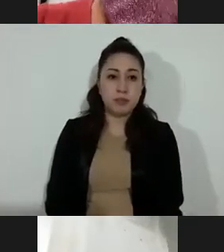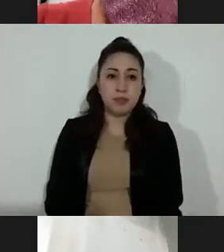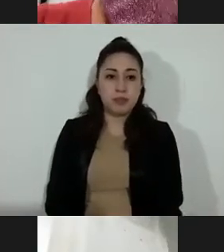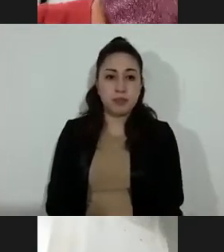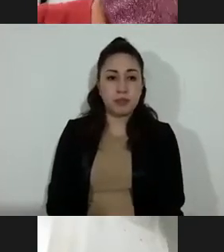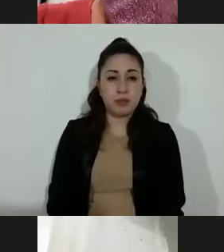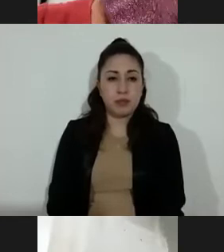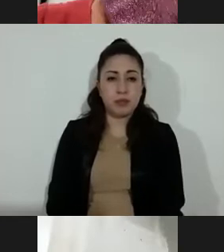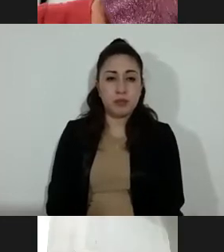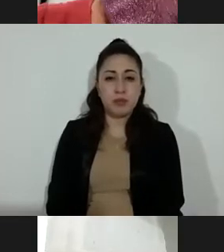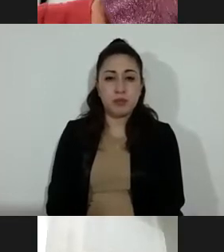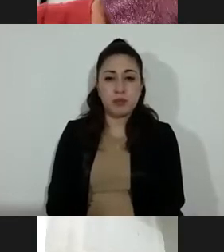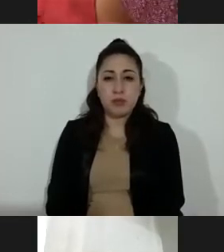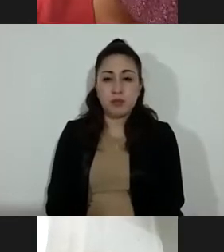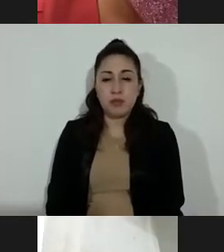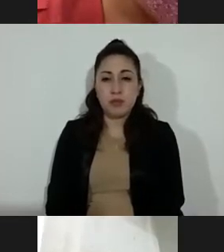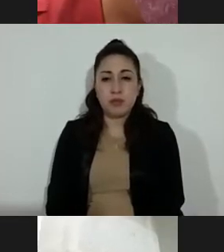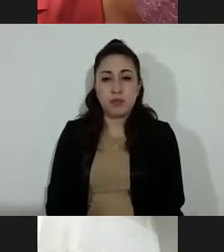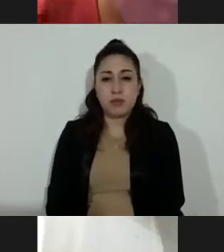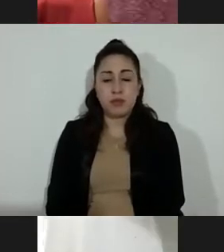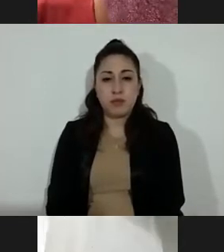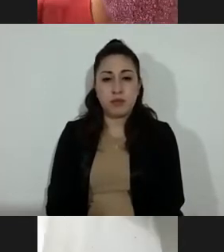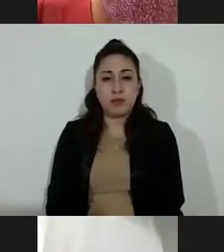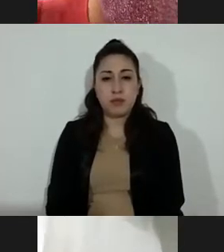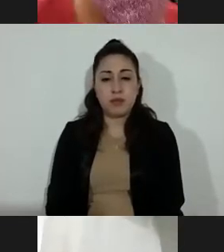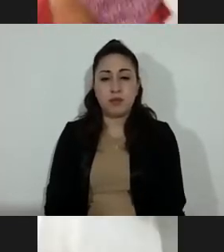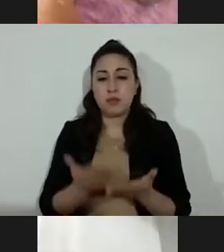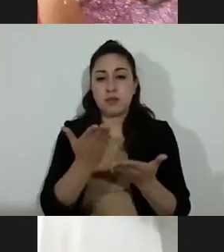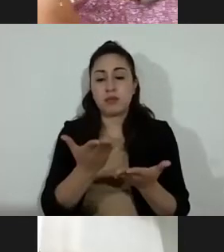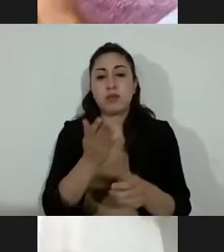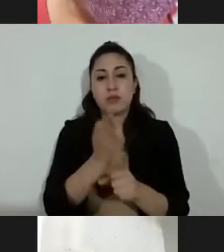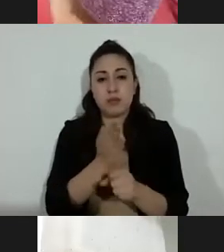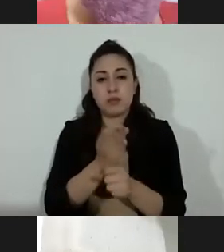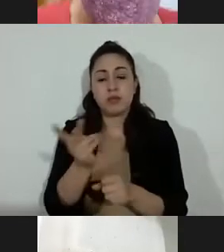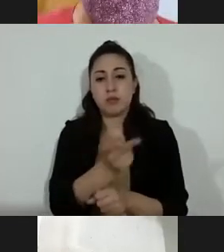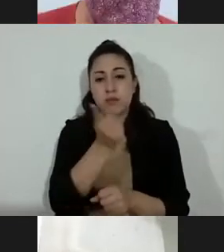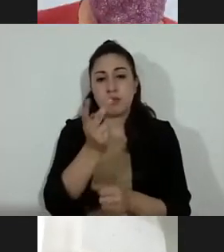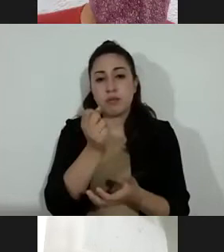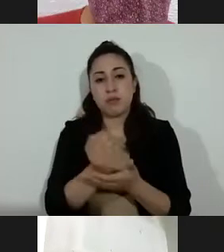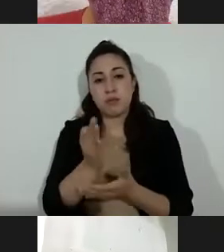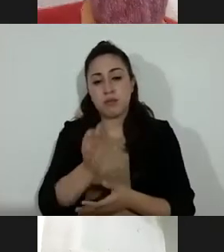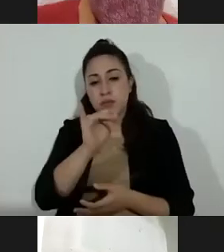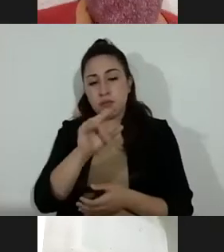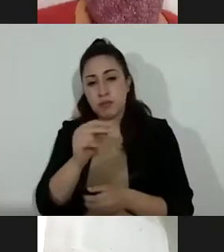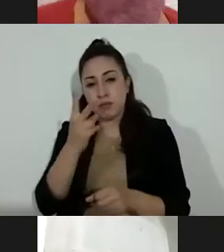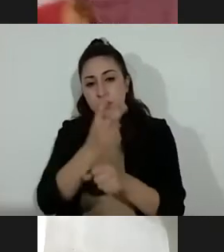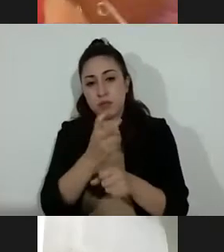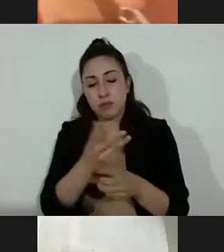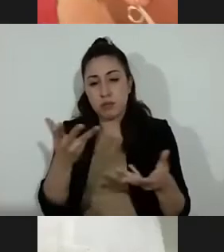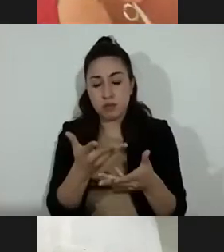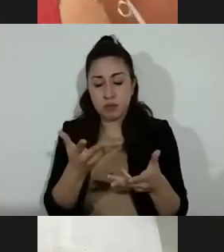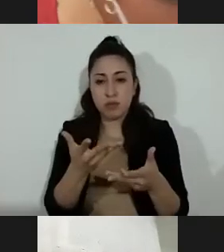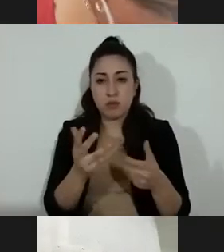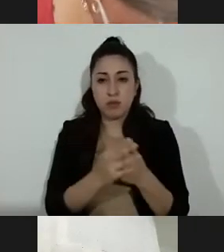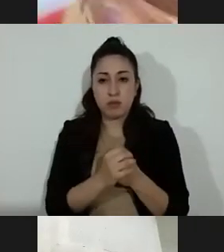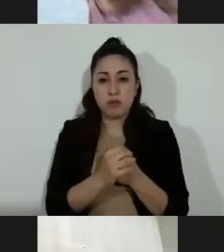Gracias, secretaria. Pediría, por favor, levante la votación de la segunda propuesta puesta a consideración aquí por